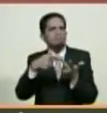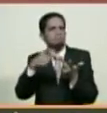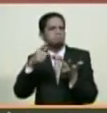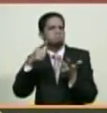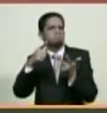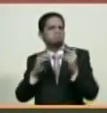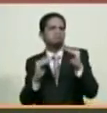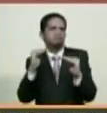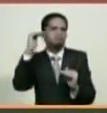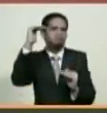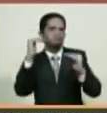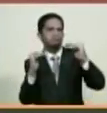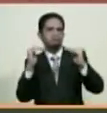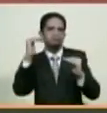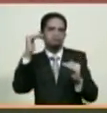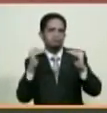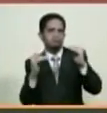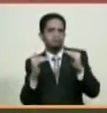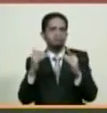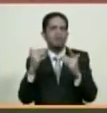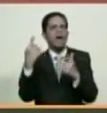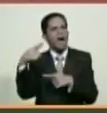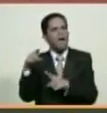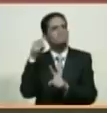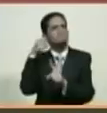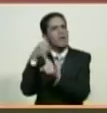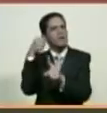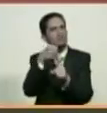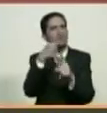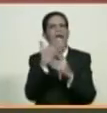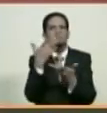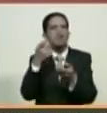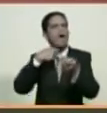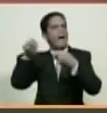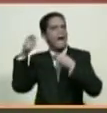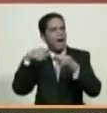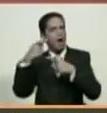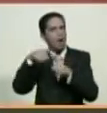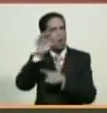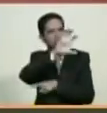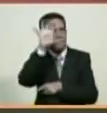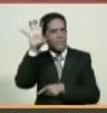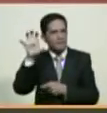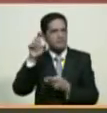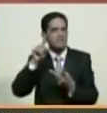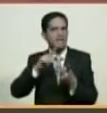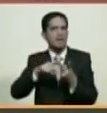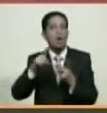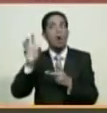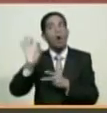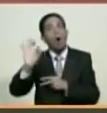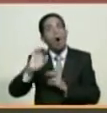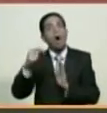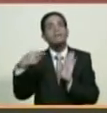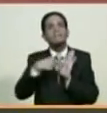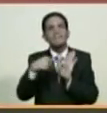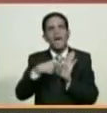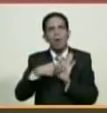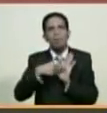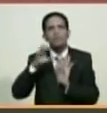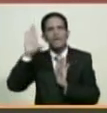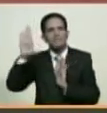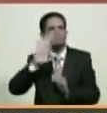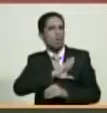sometidas a una tremenda presión por las guerras comerciales y por la inmensa deuda de los Estados Unidos de Norteamérica, el